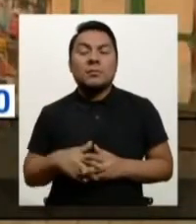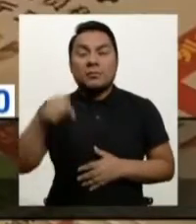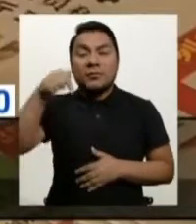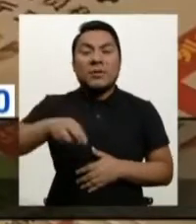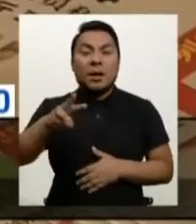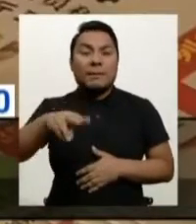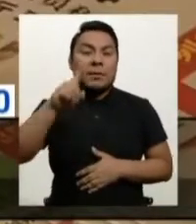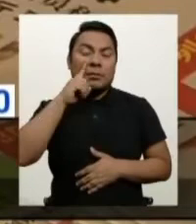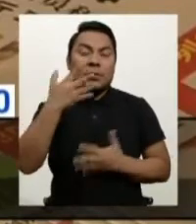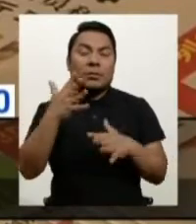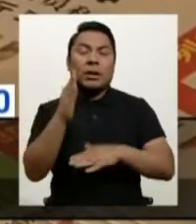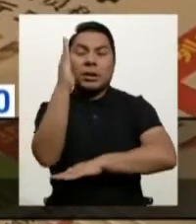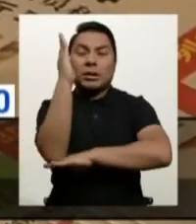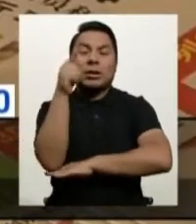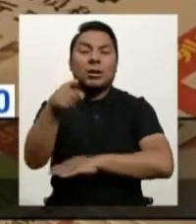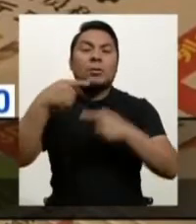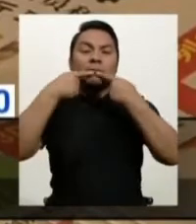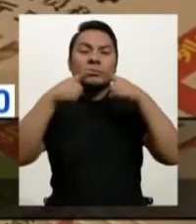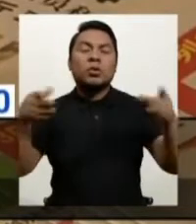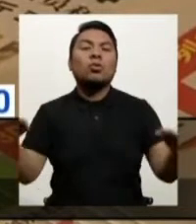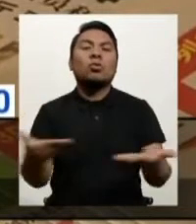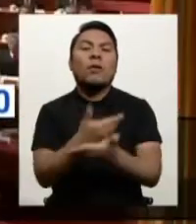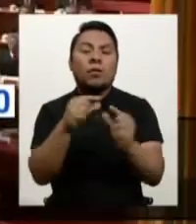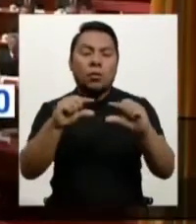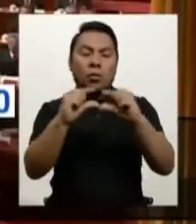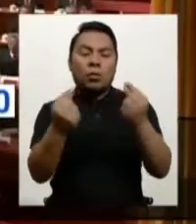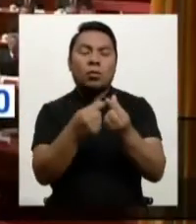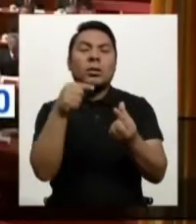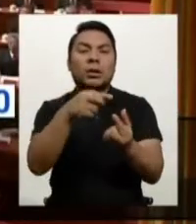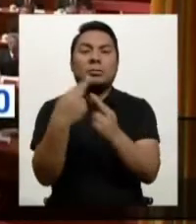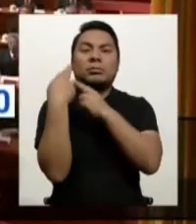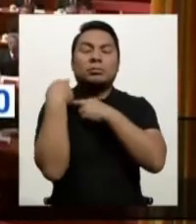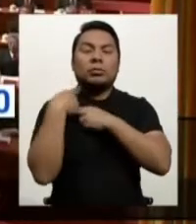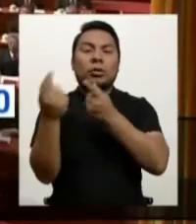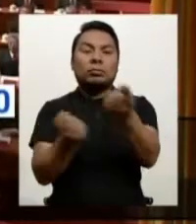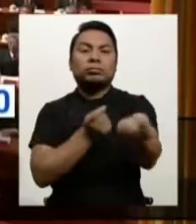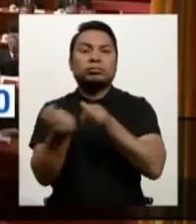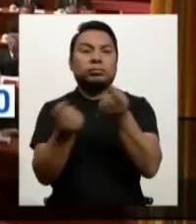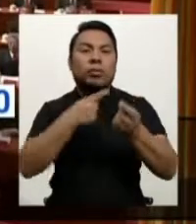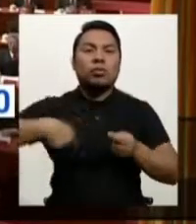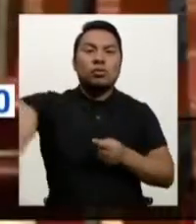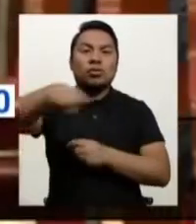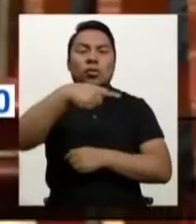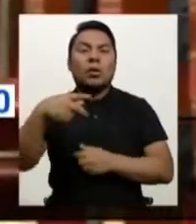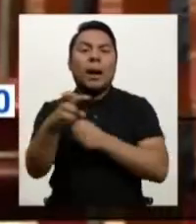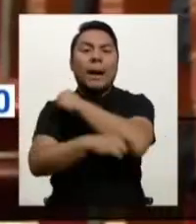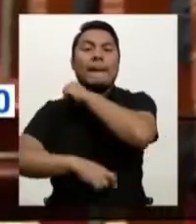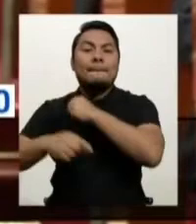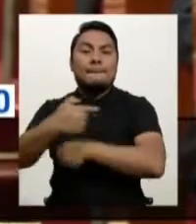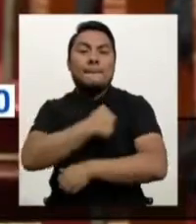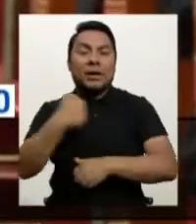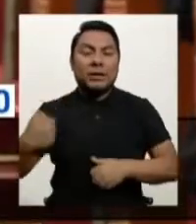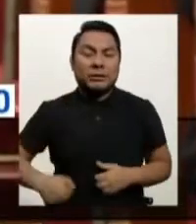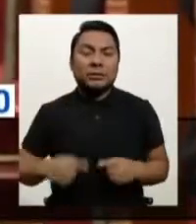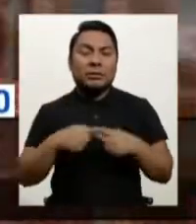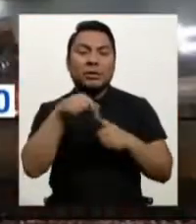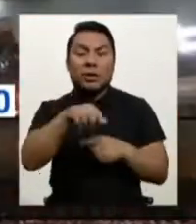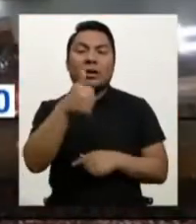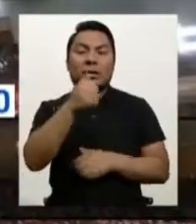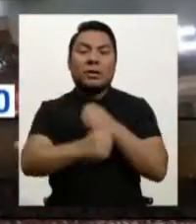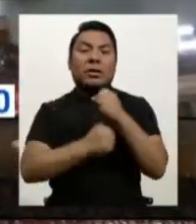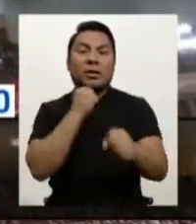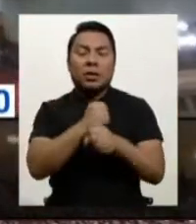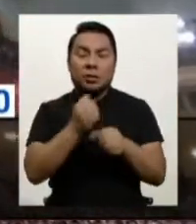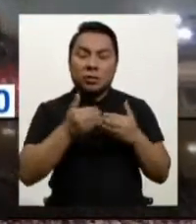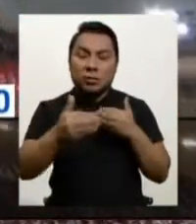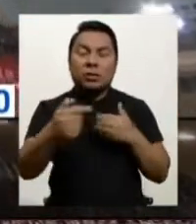miércoles, alrededor del mediodía, se anunciará el nuevo comité permanente que asumirá el poder en el país. Y aunque Xi puede estar solo 10 años como presidente